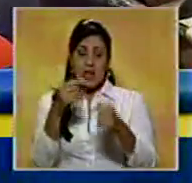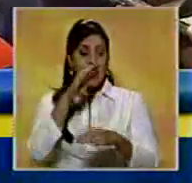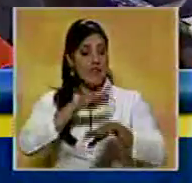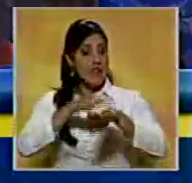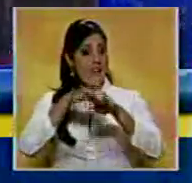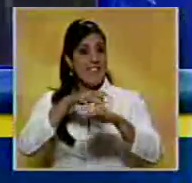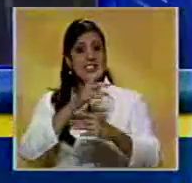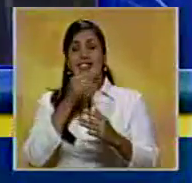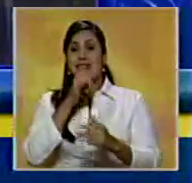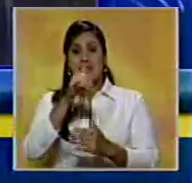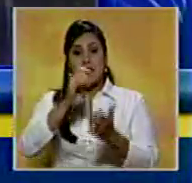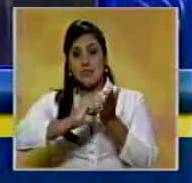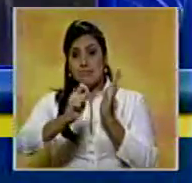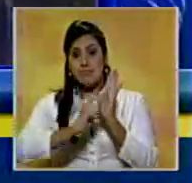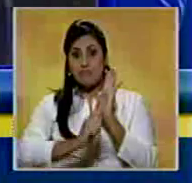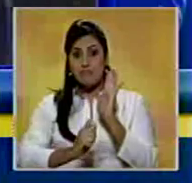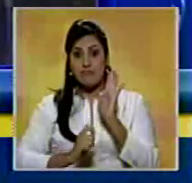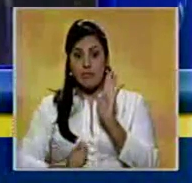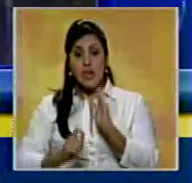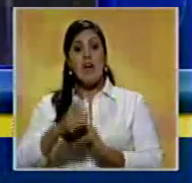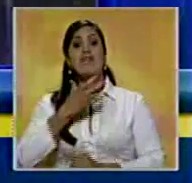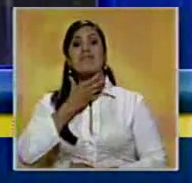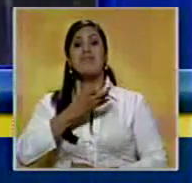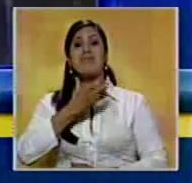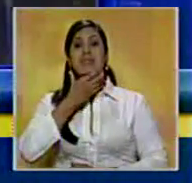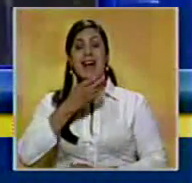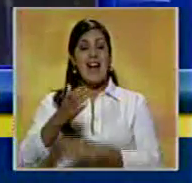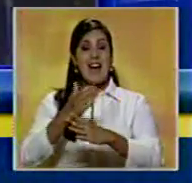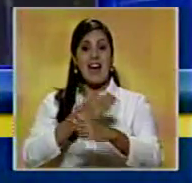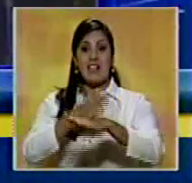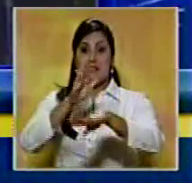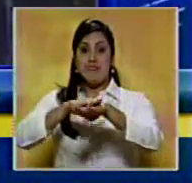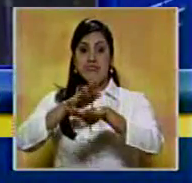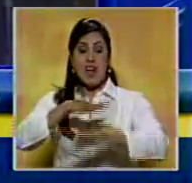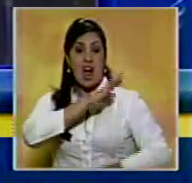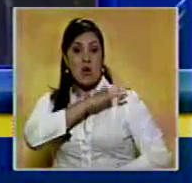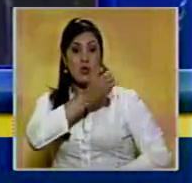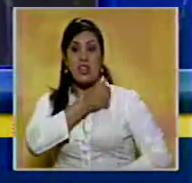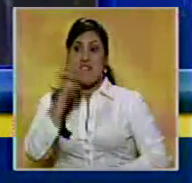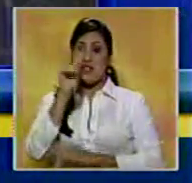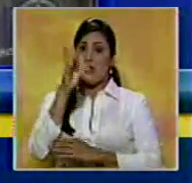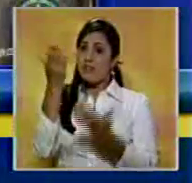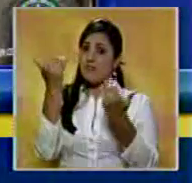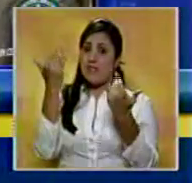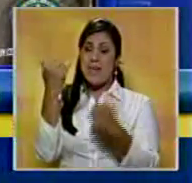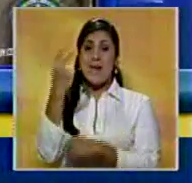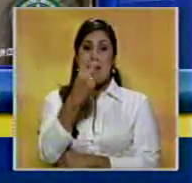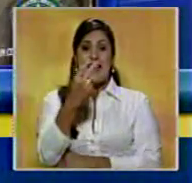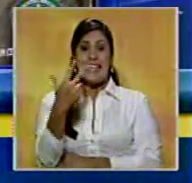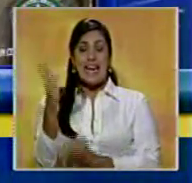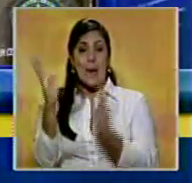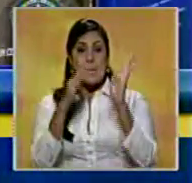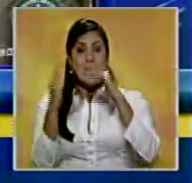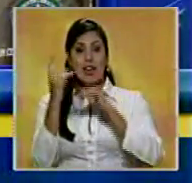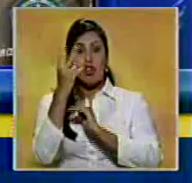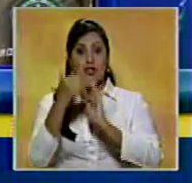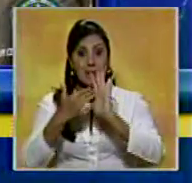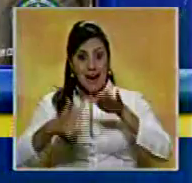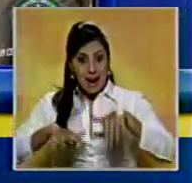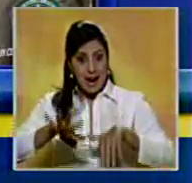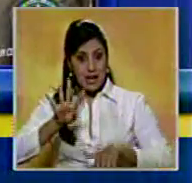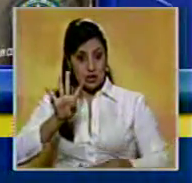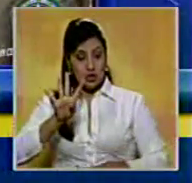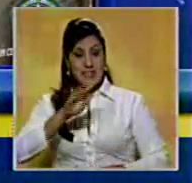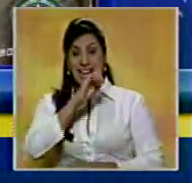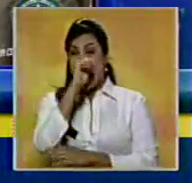la solicitud vía diplomática bolívar estaba solicitado por las autoridades venezolanas desde el 23 de marzo 2014